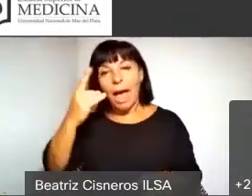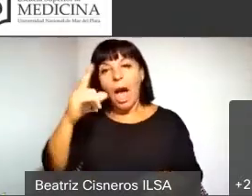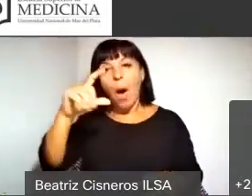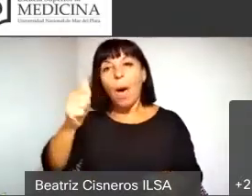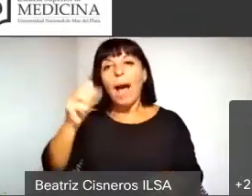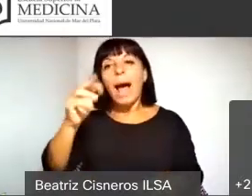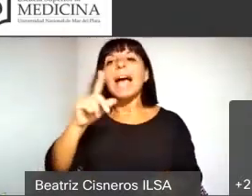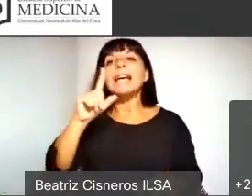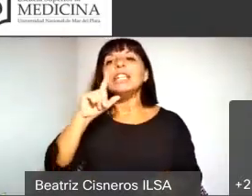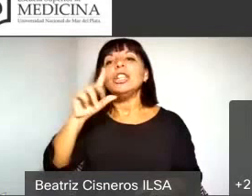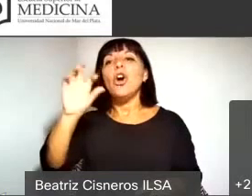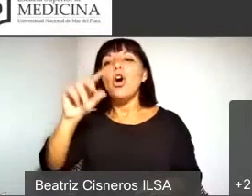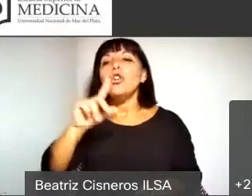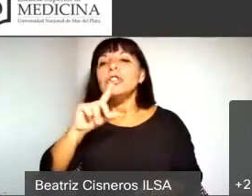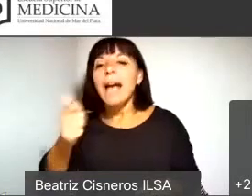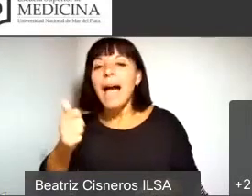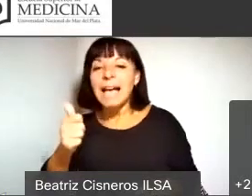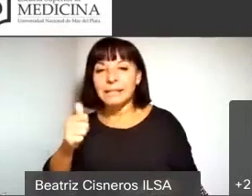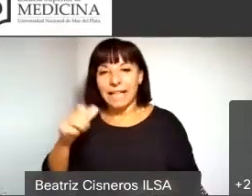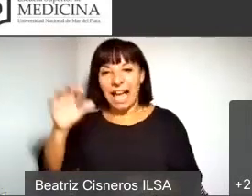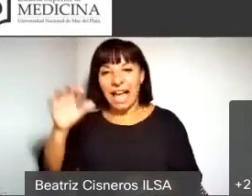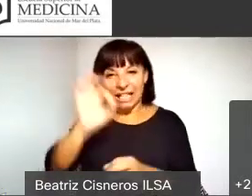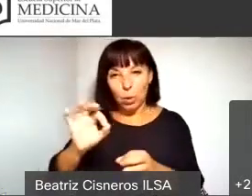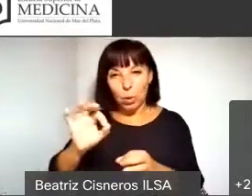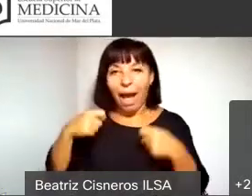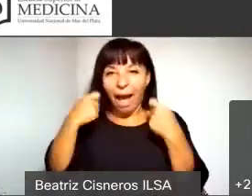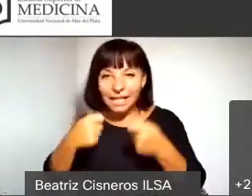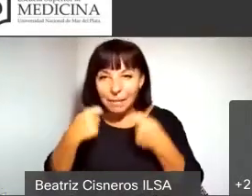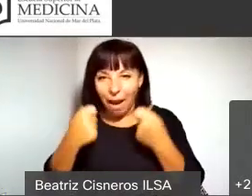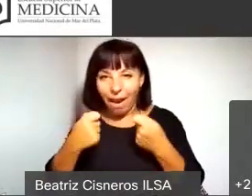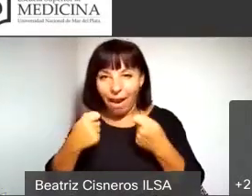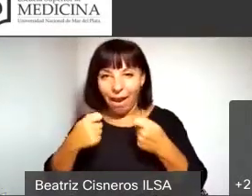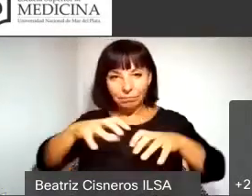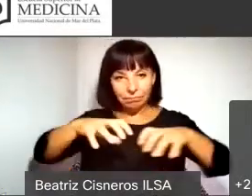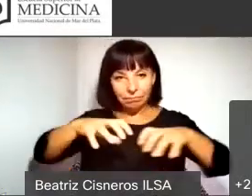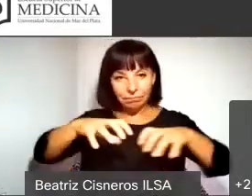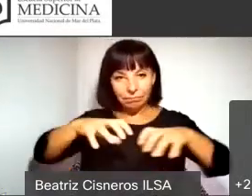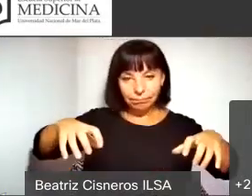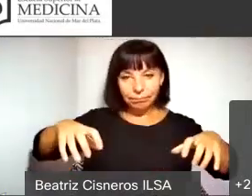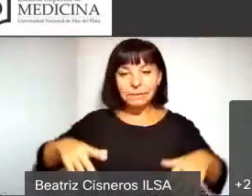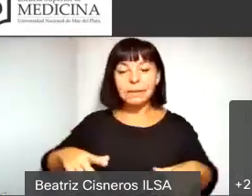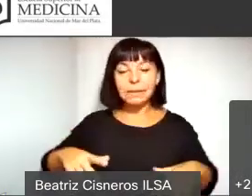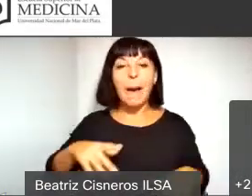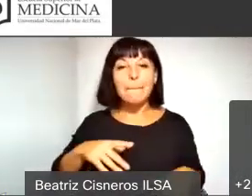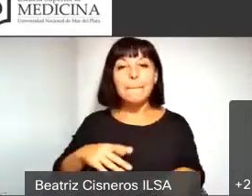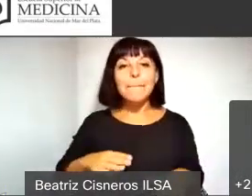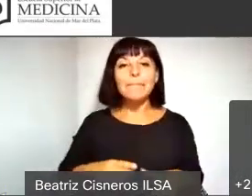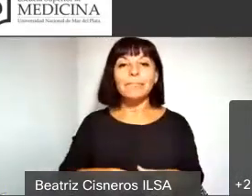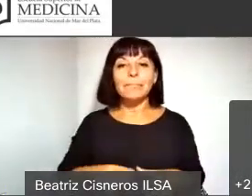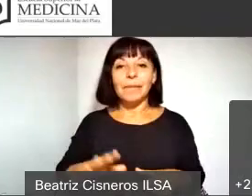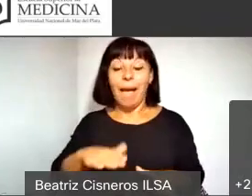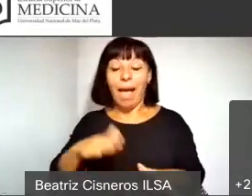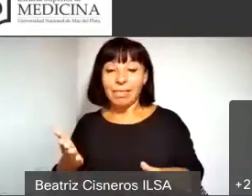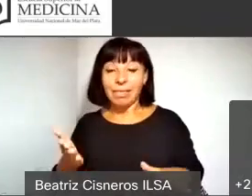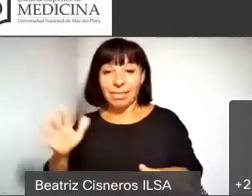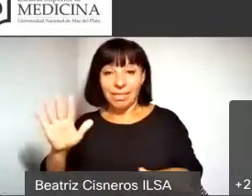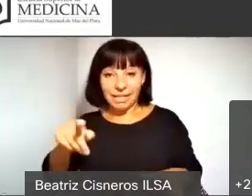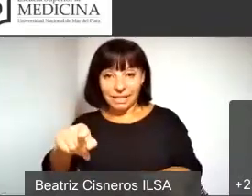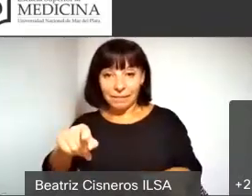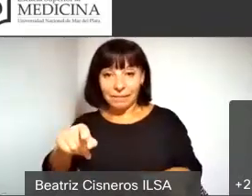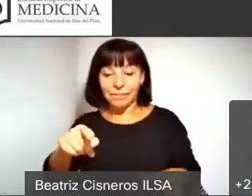una célula animal, en este caso la puedo identificar por cómo es el esquema, en la derecha. ¿Cuáles son